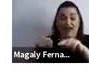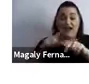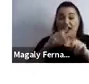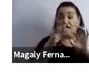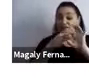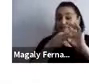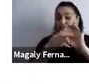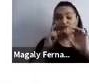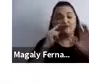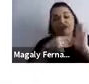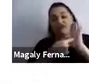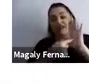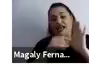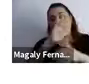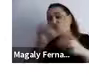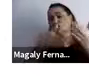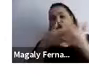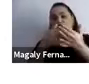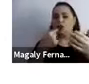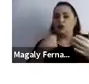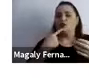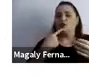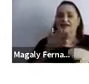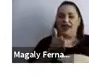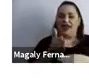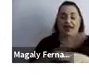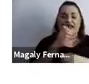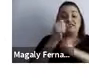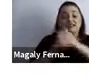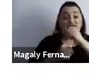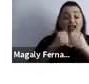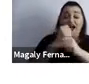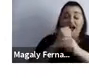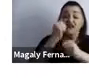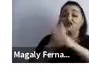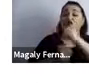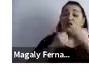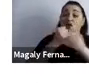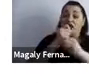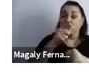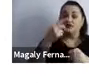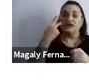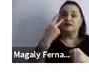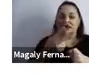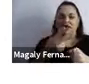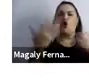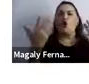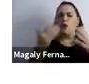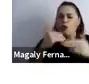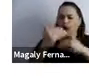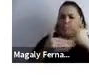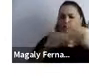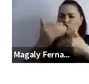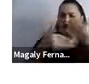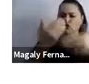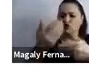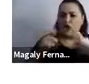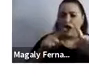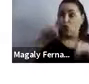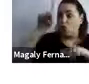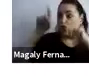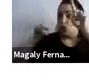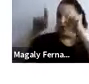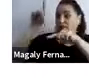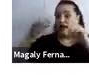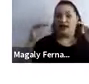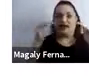refleja todo, prácticamente todo lo que he dicho. Año a año, ustedes ven aquí, primero, cómo ha evolucionado la curva de equidad. La curva de equidad no es